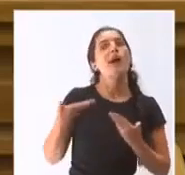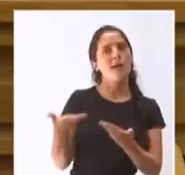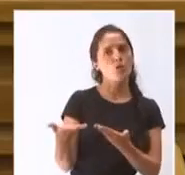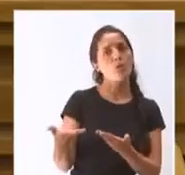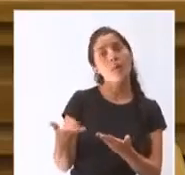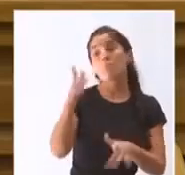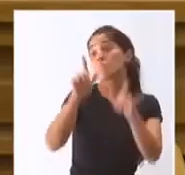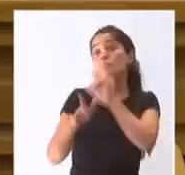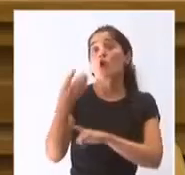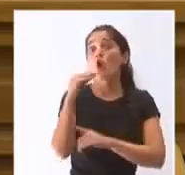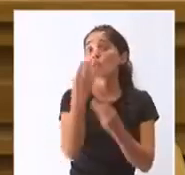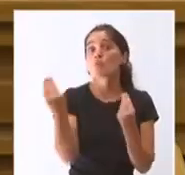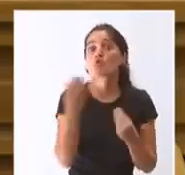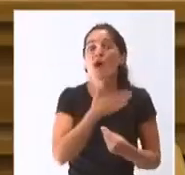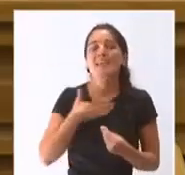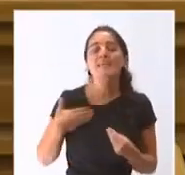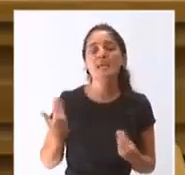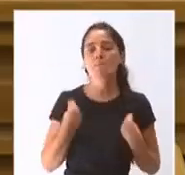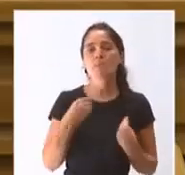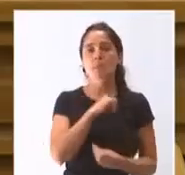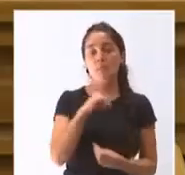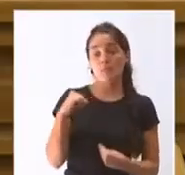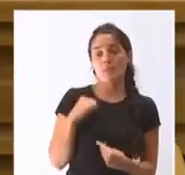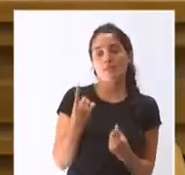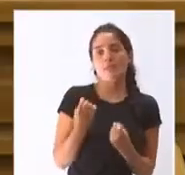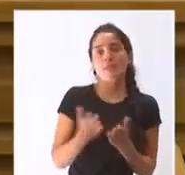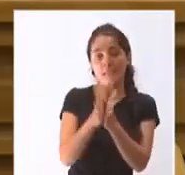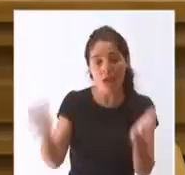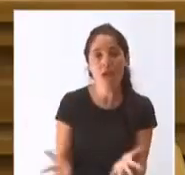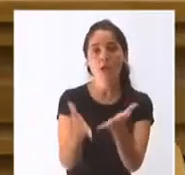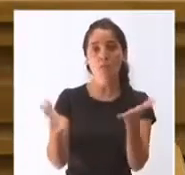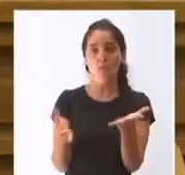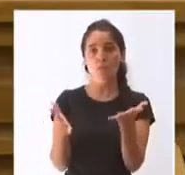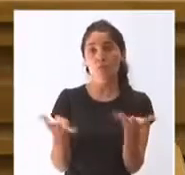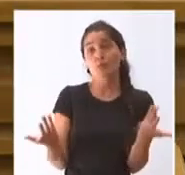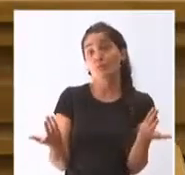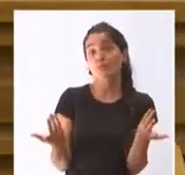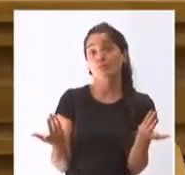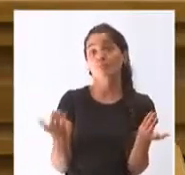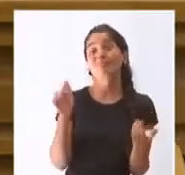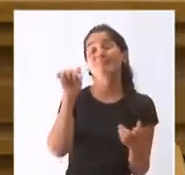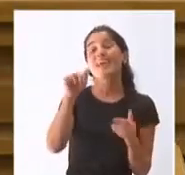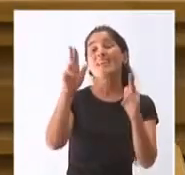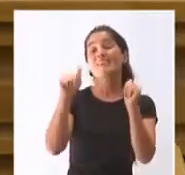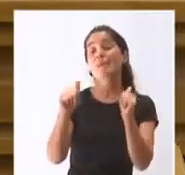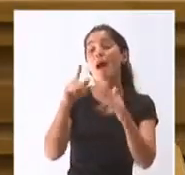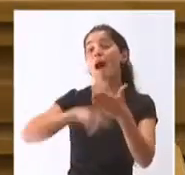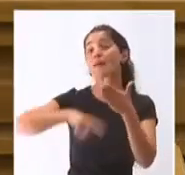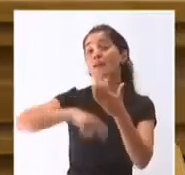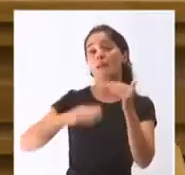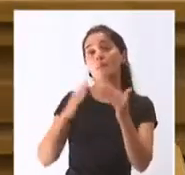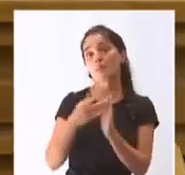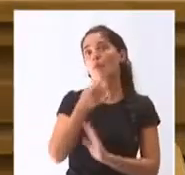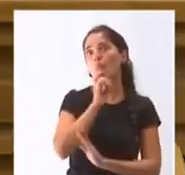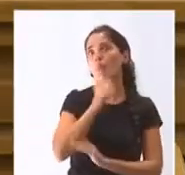emanciparse que quieren tener un empujón y que a veces es en el alquiler de la vivienda es donde más dificultades pueden encontrar además del